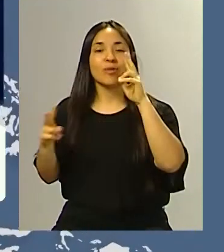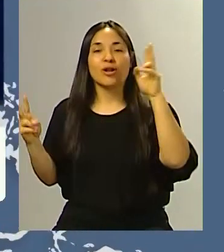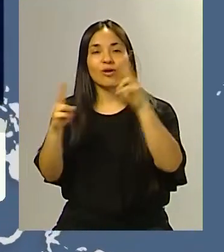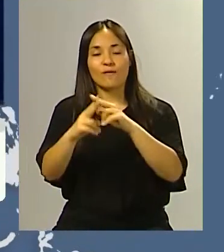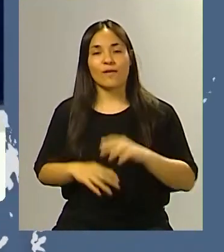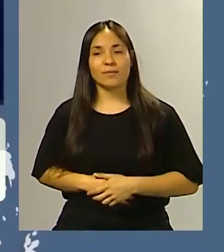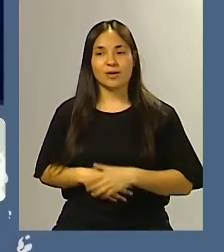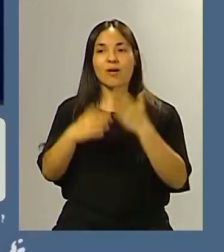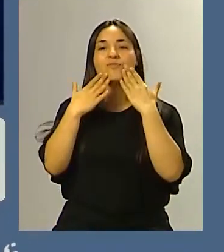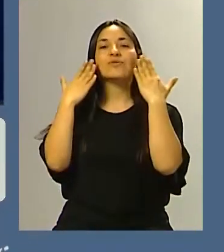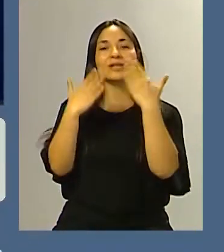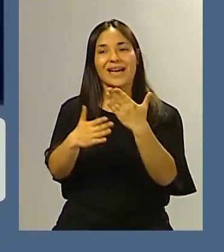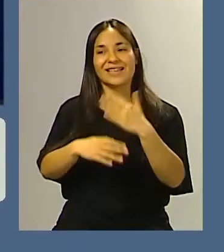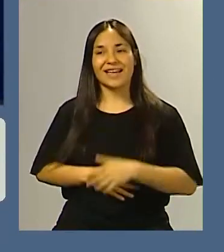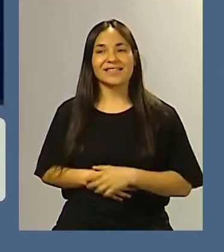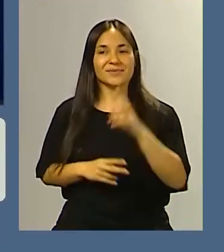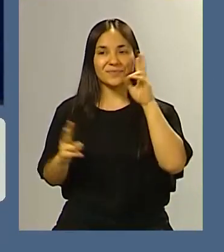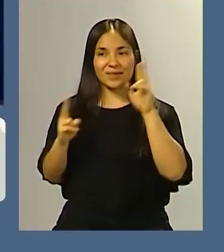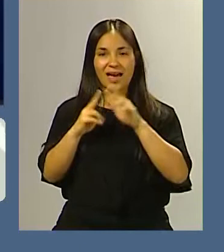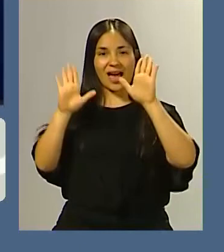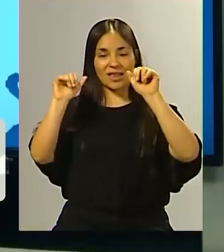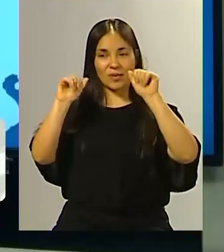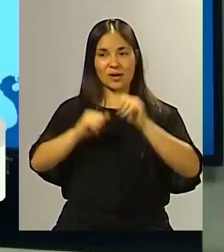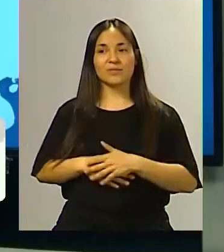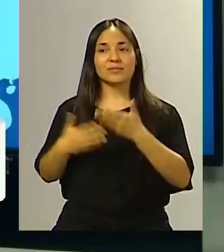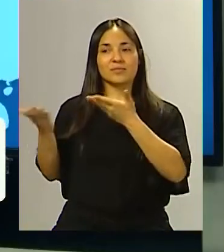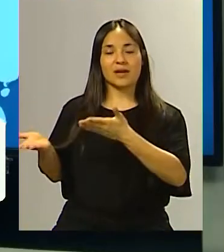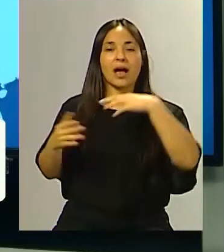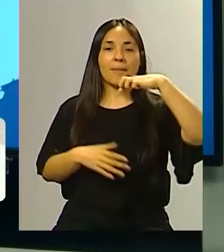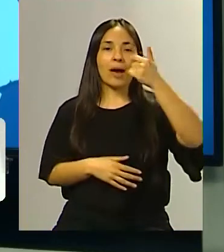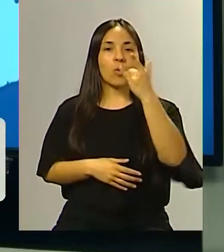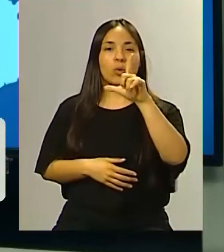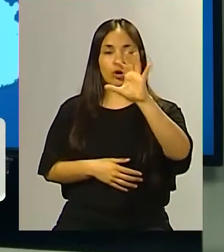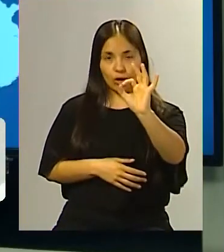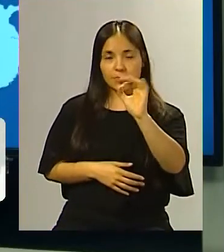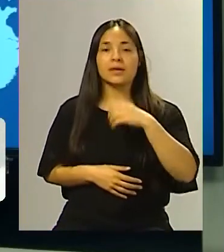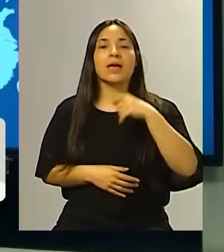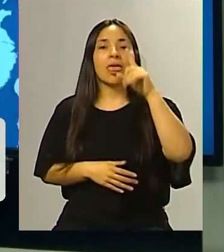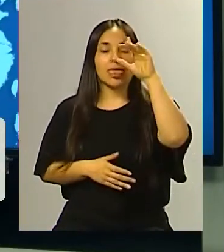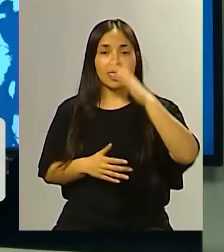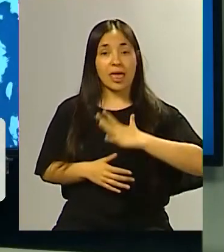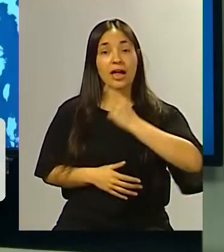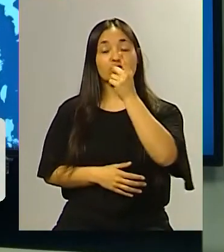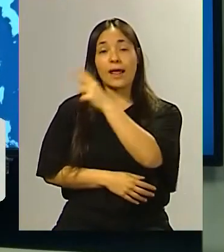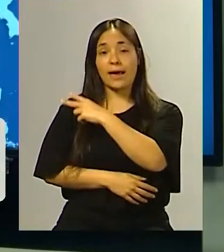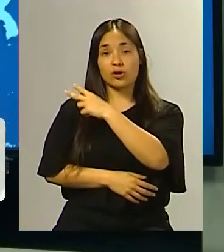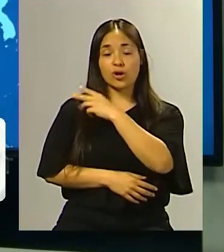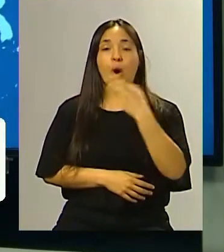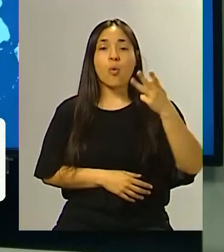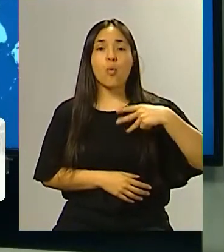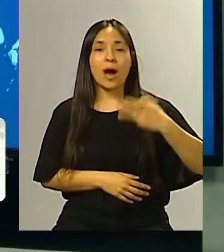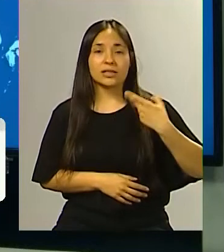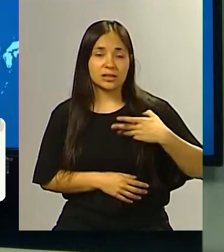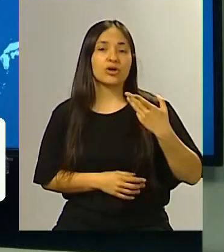entonces. Muchas gracias. Hasta luego. Así pasaba Paulo Abrao, director ejecutivo del Washington